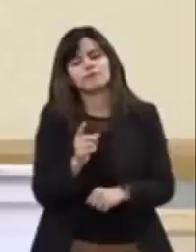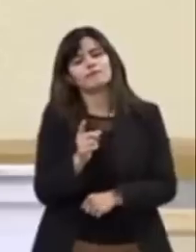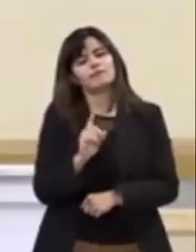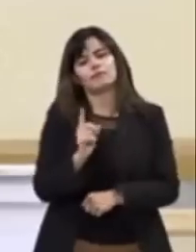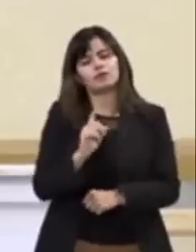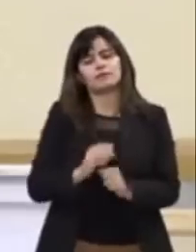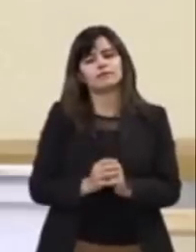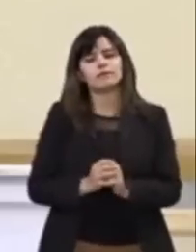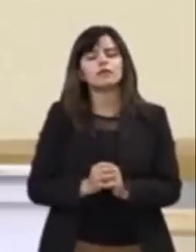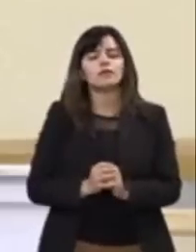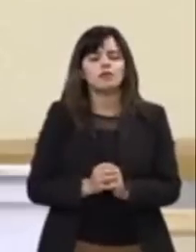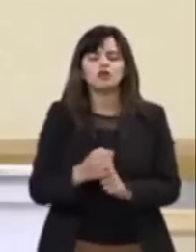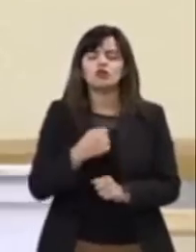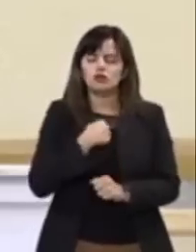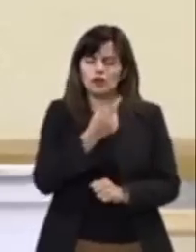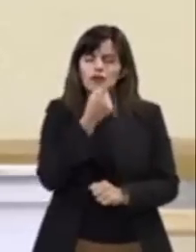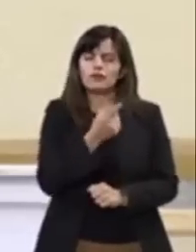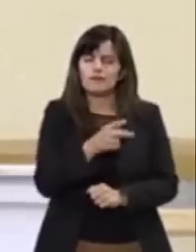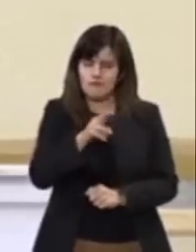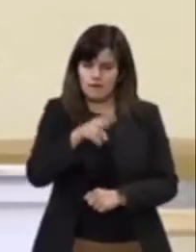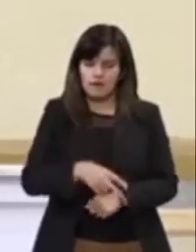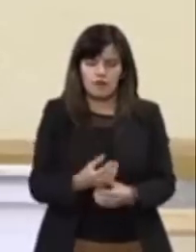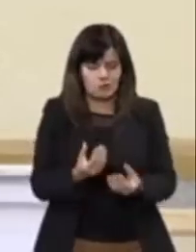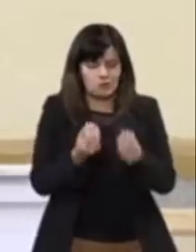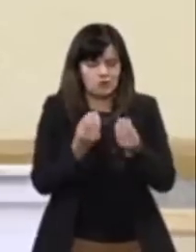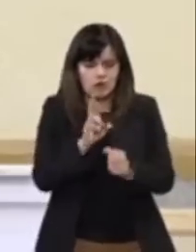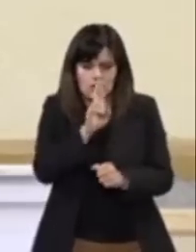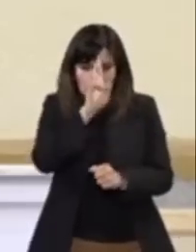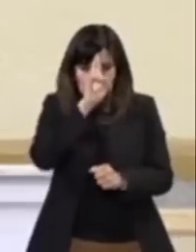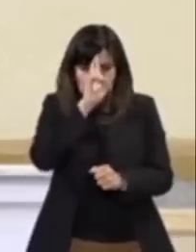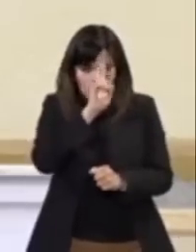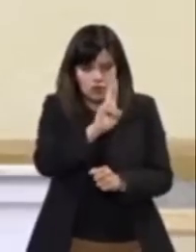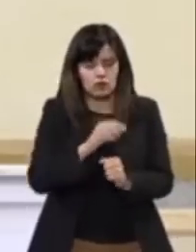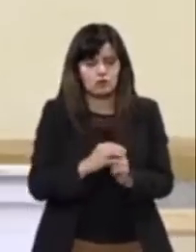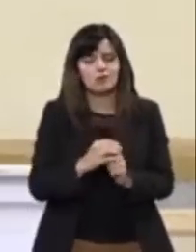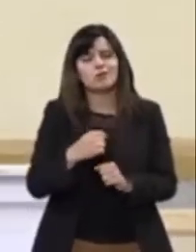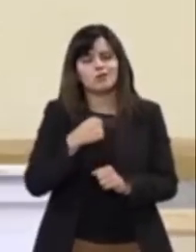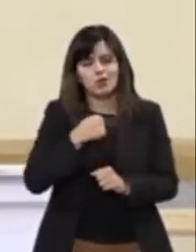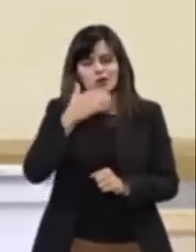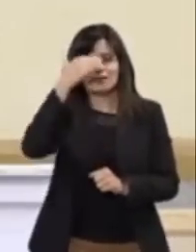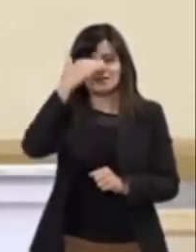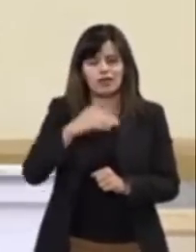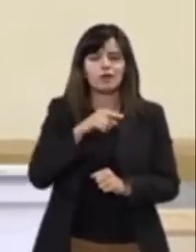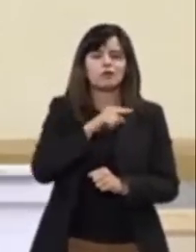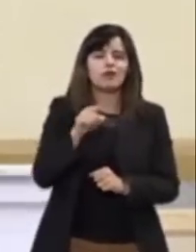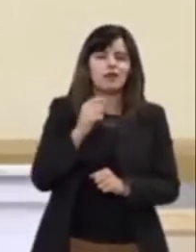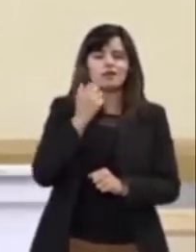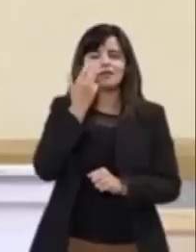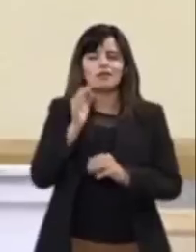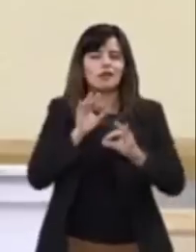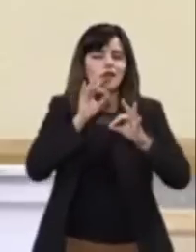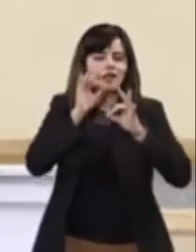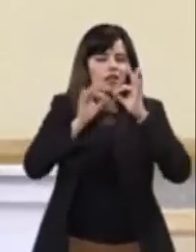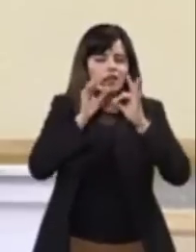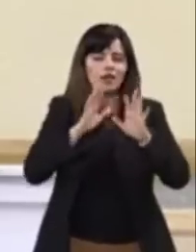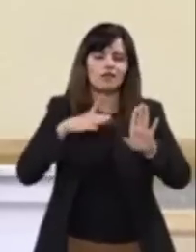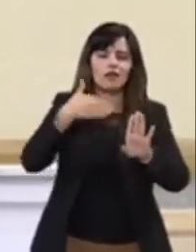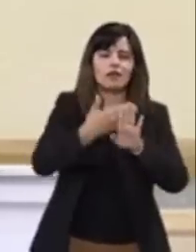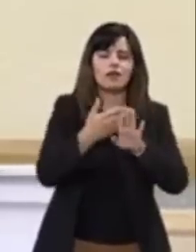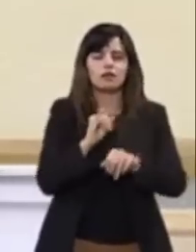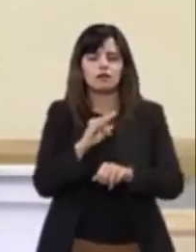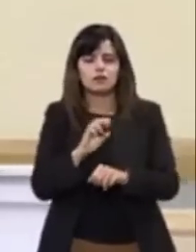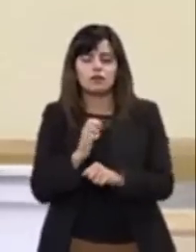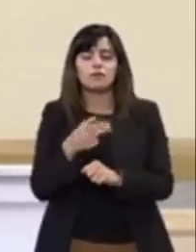referencia, diputado. Y se lo digo con muchísimo respeto, sé que hay una campaña de desprestigio a esa institución, pero si es